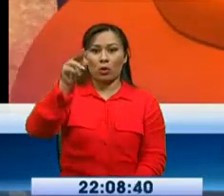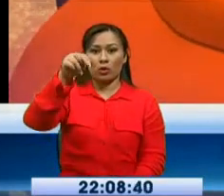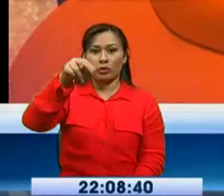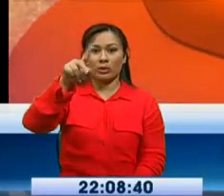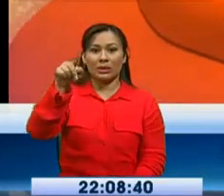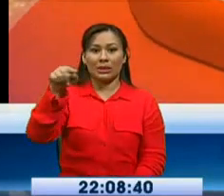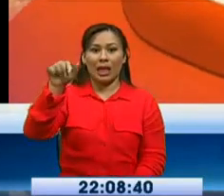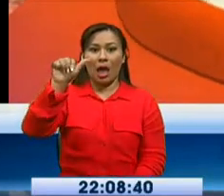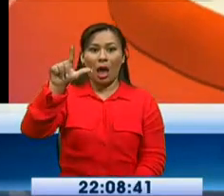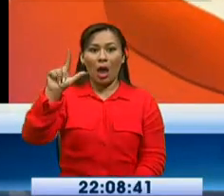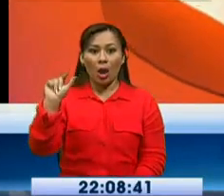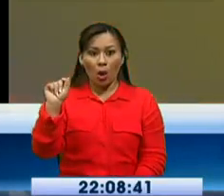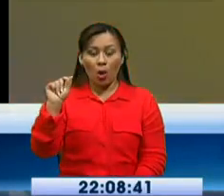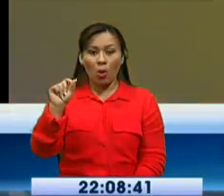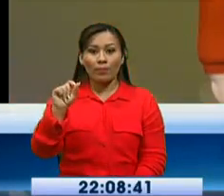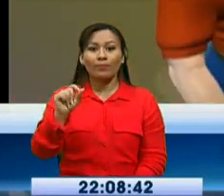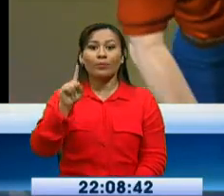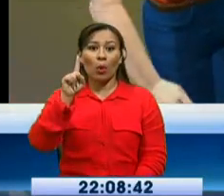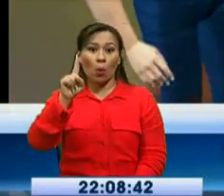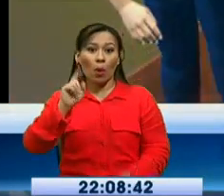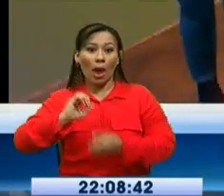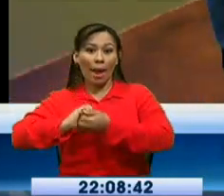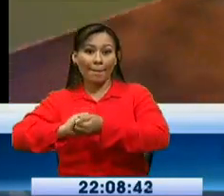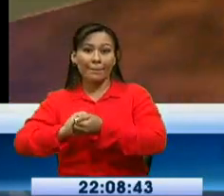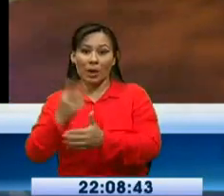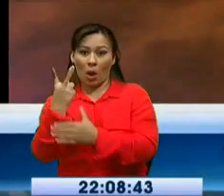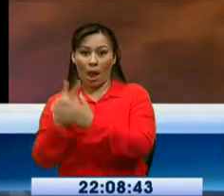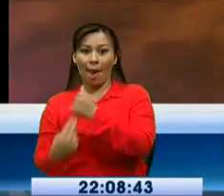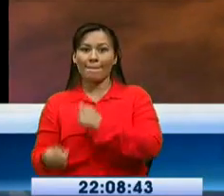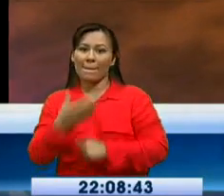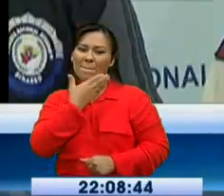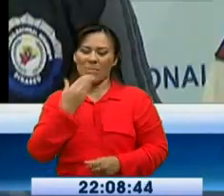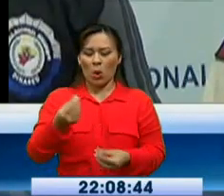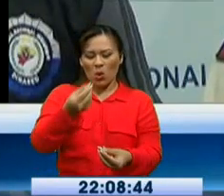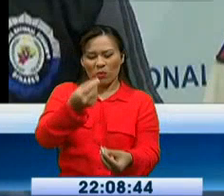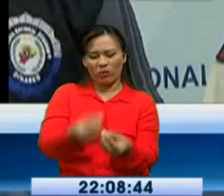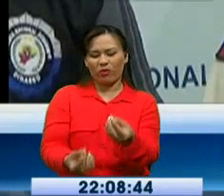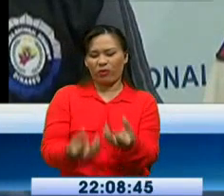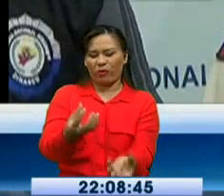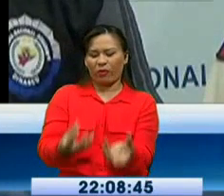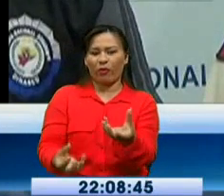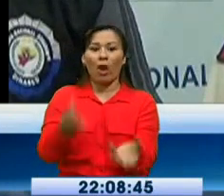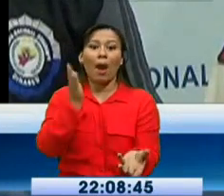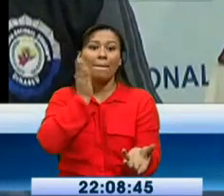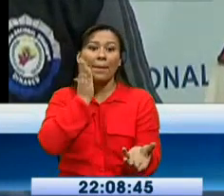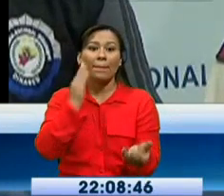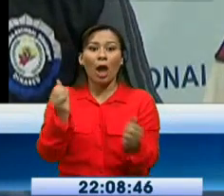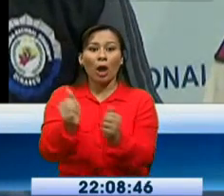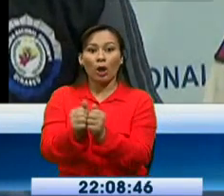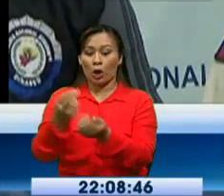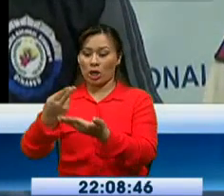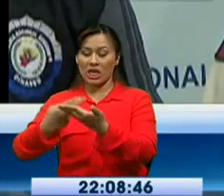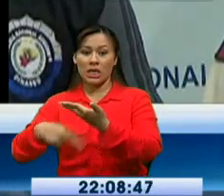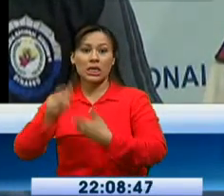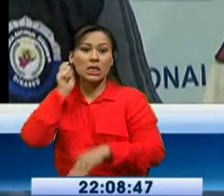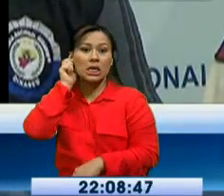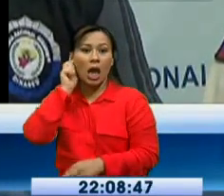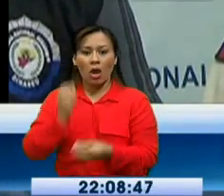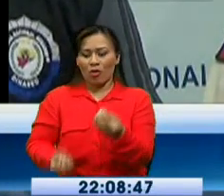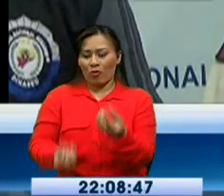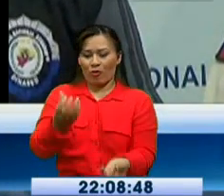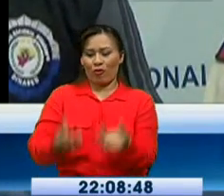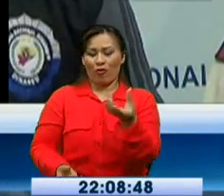un amigo que, según la policía, ayudó a planificar y a ejecutar los asesinatos. El ciudadano aclaró y declaró